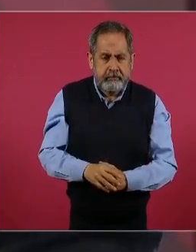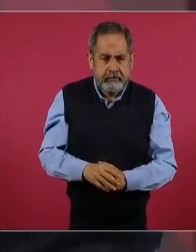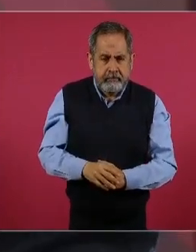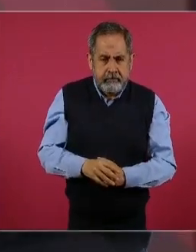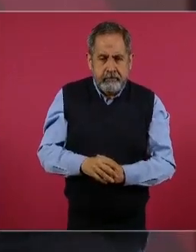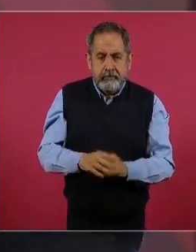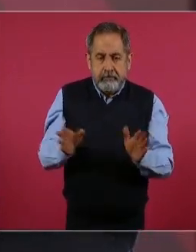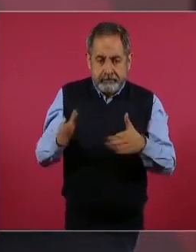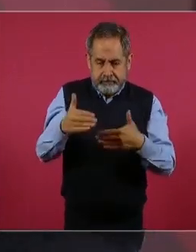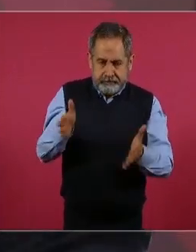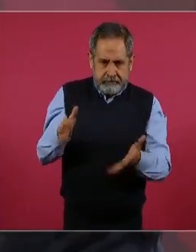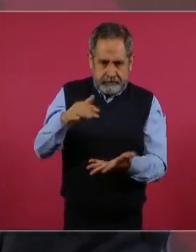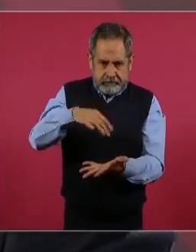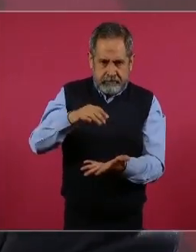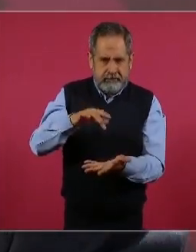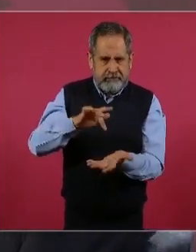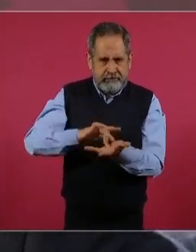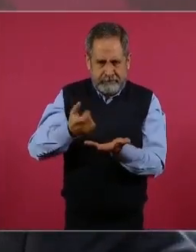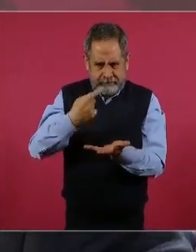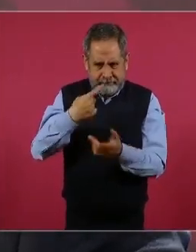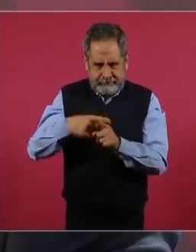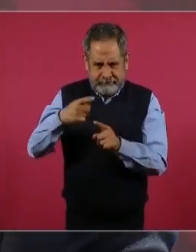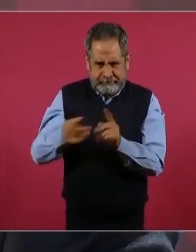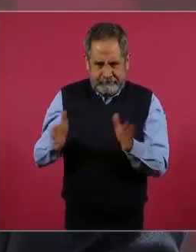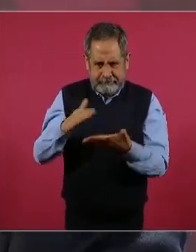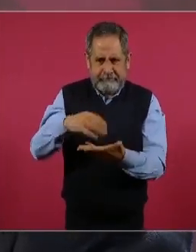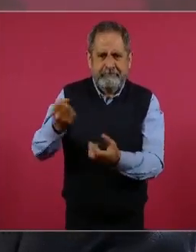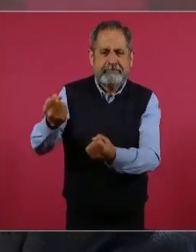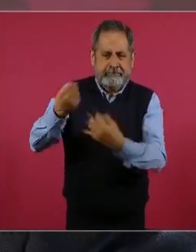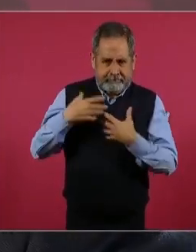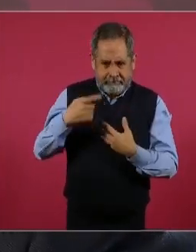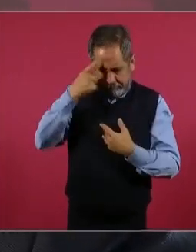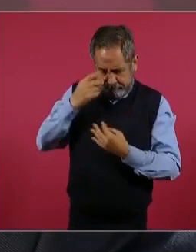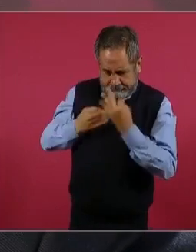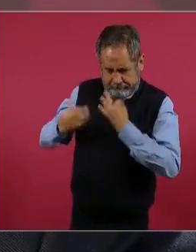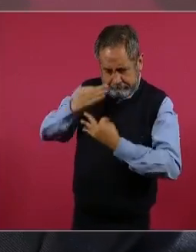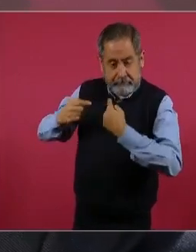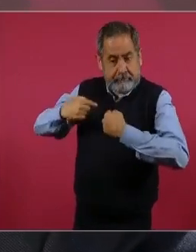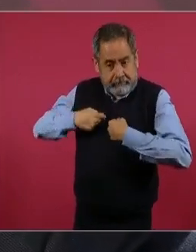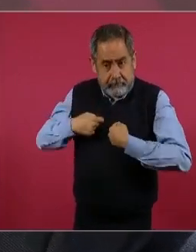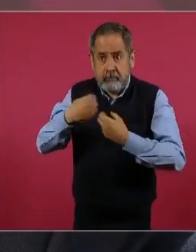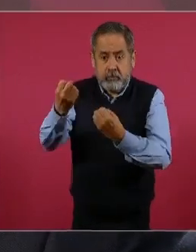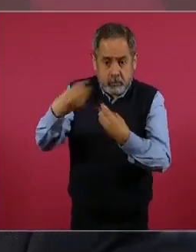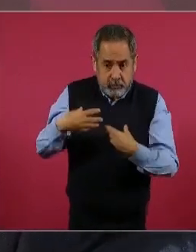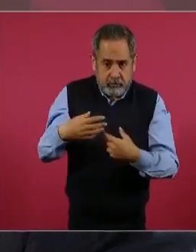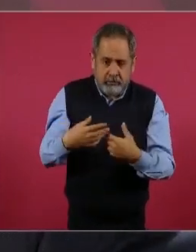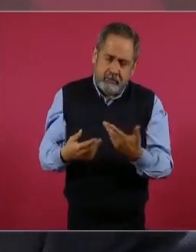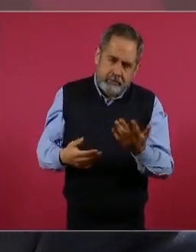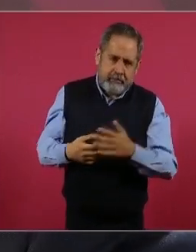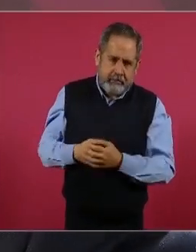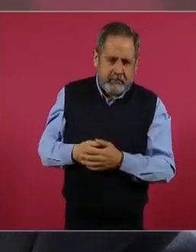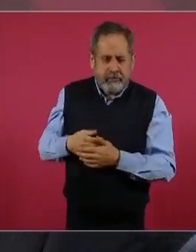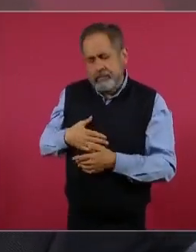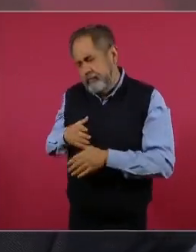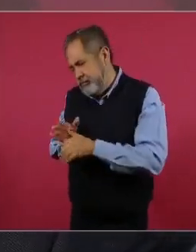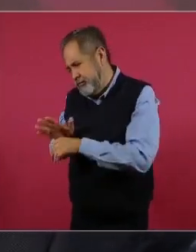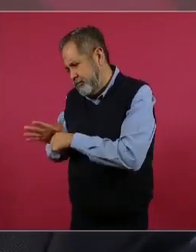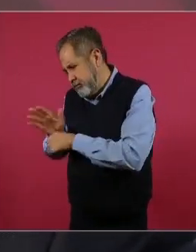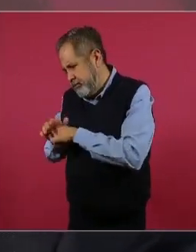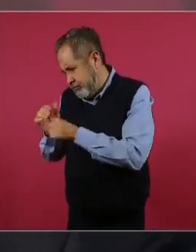un paquete de medicinas para que yo me atendiera. Ya me estaba atendiendo